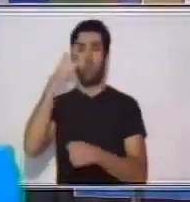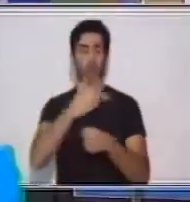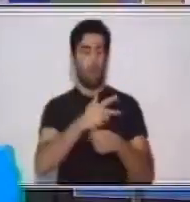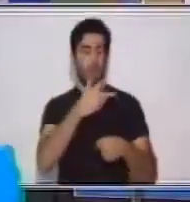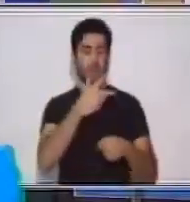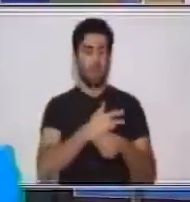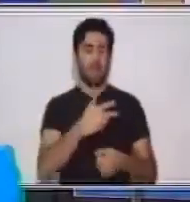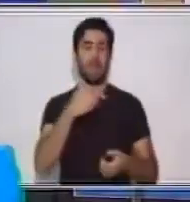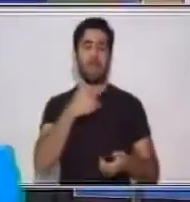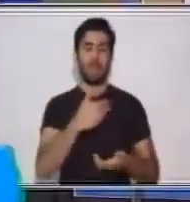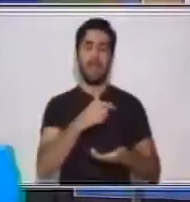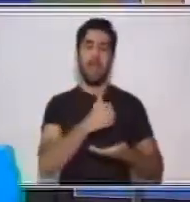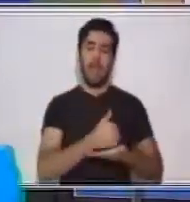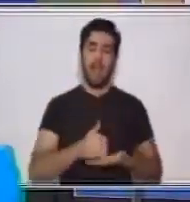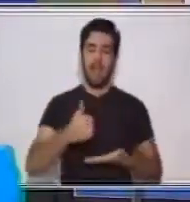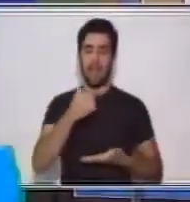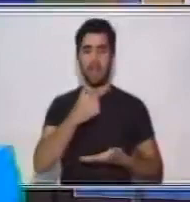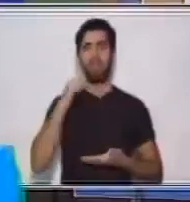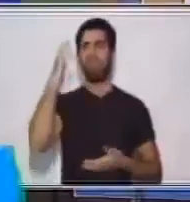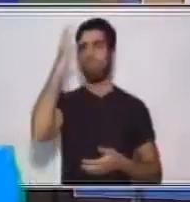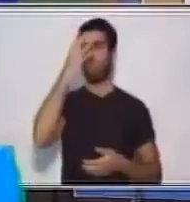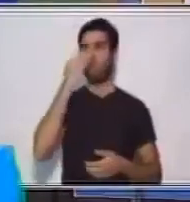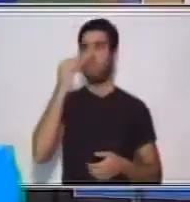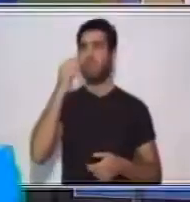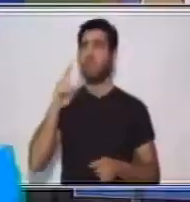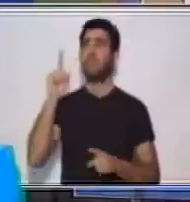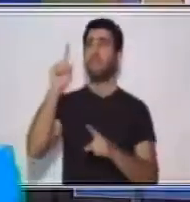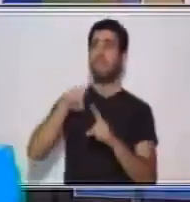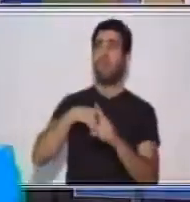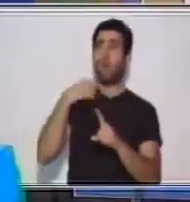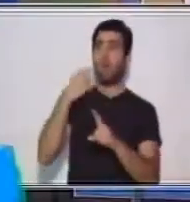de mi nación. Cuando envía